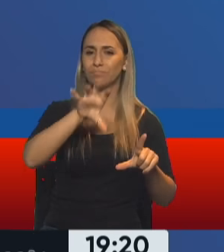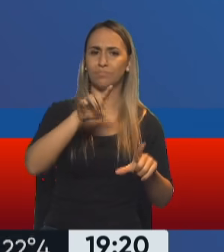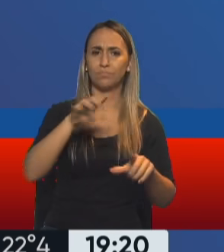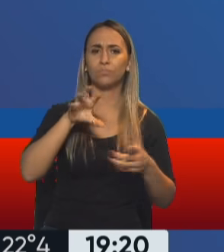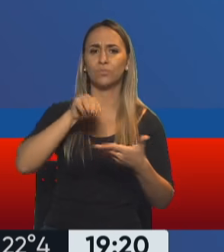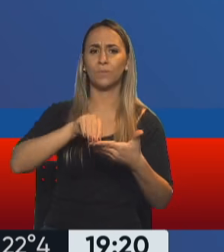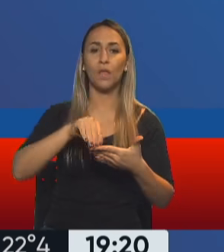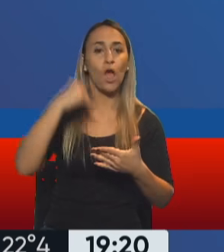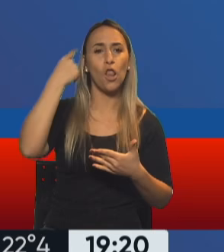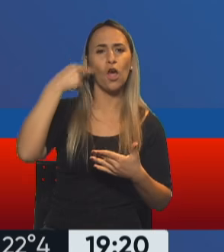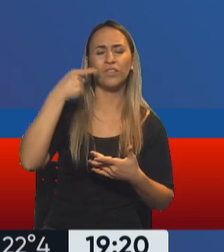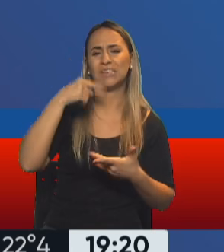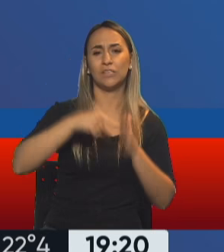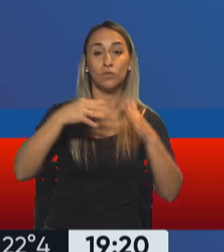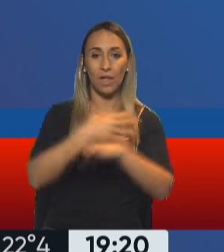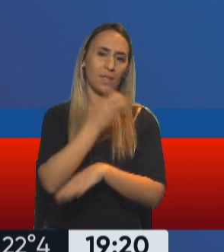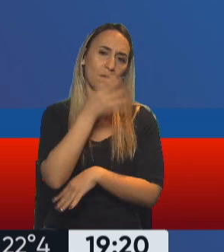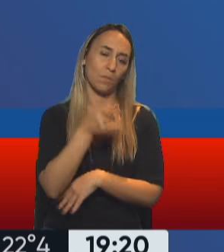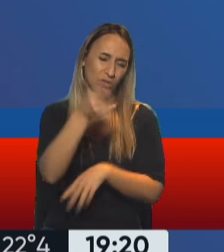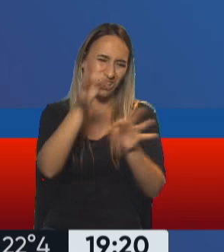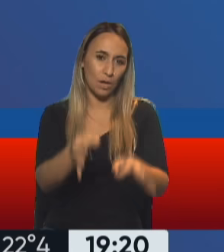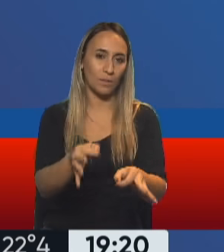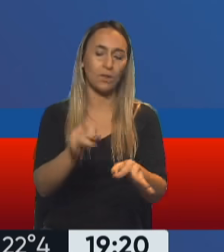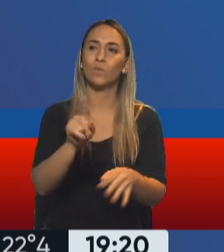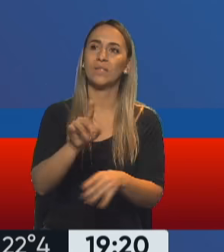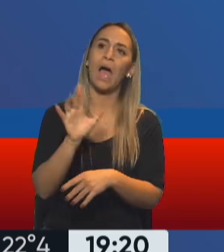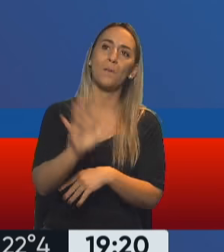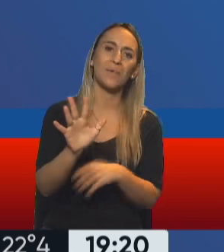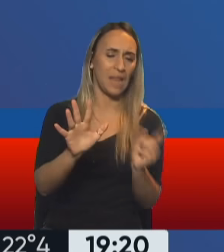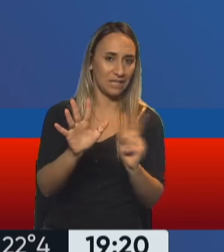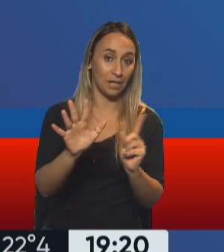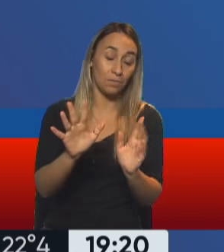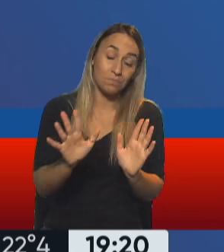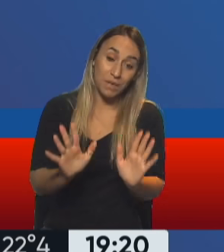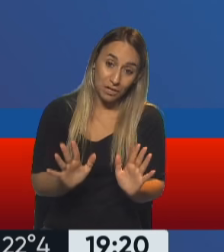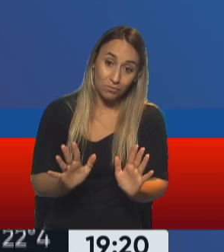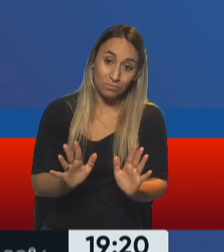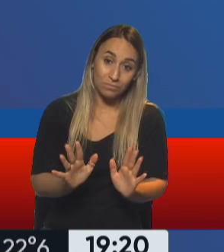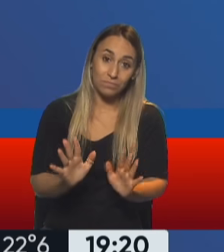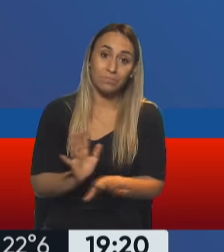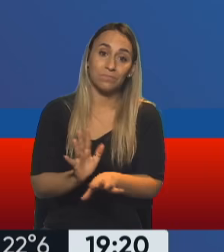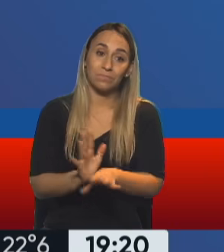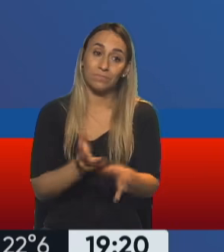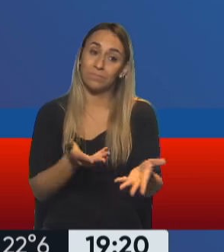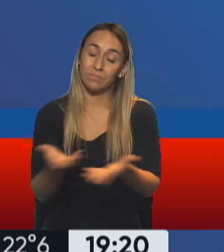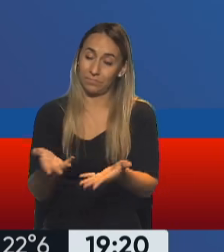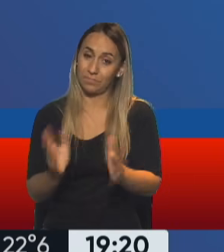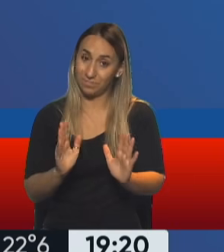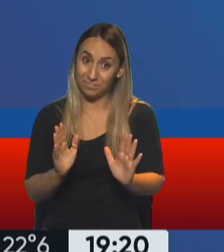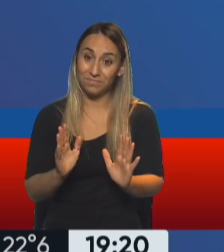es una ciudad hermosa ya lo sabes no es una amenaza pero es una invitación